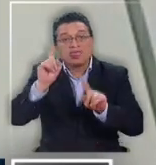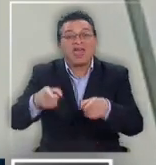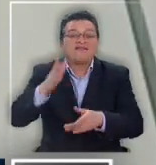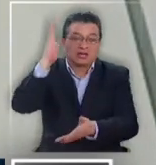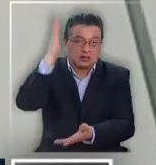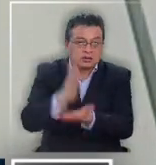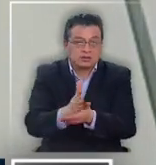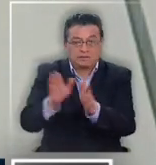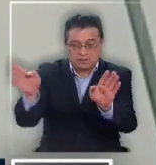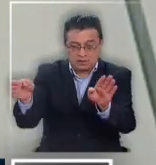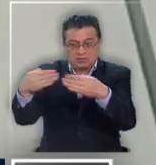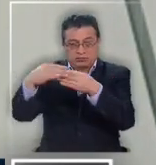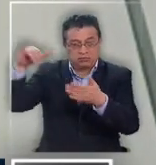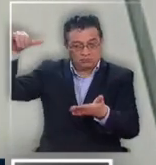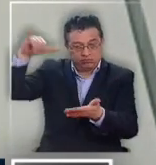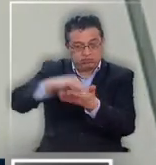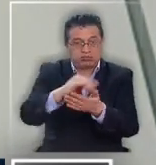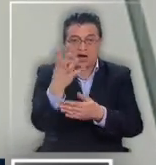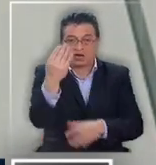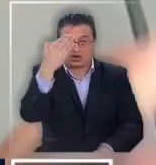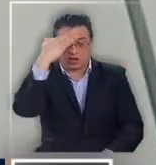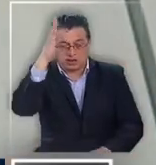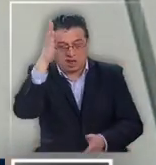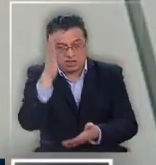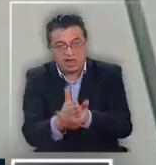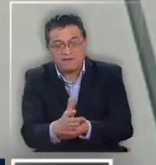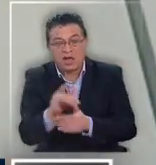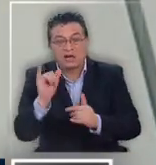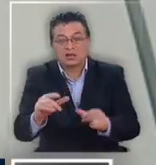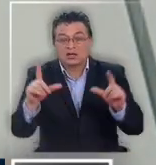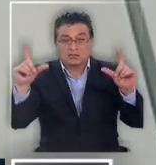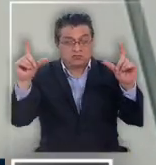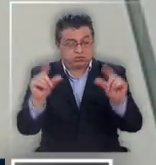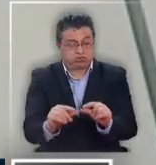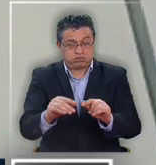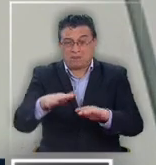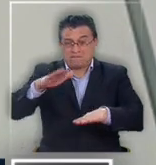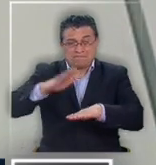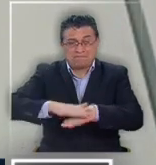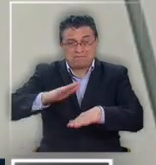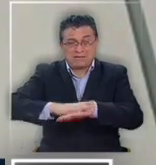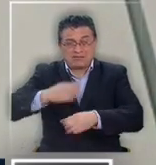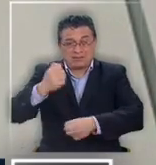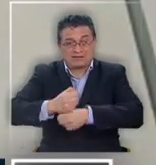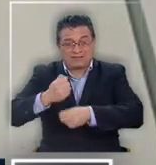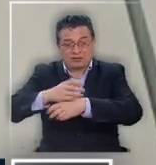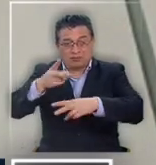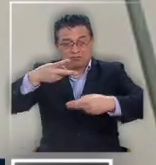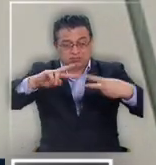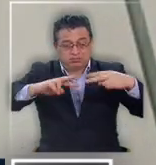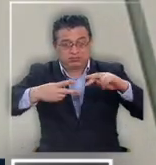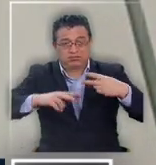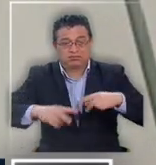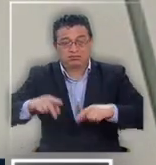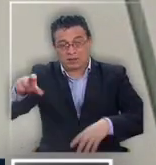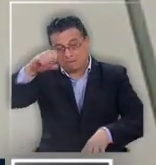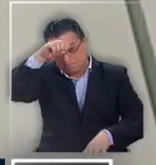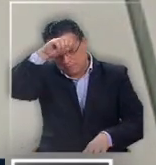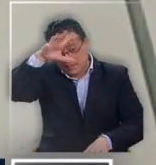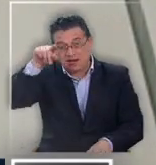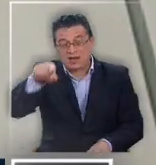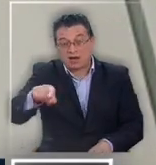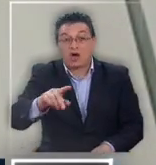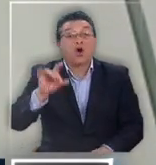cerrar el aeropuerto por 14 días y reducir a su mínima expresión las dotaciones de los trabajadores trabajadores de la gran minería